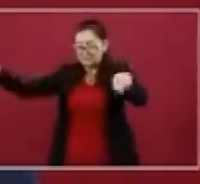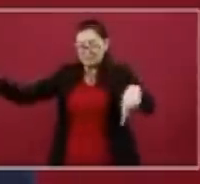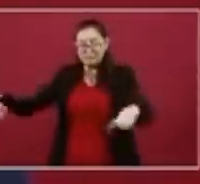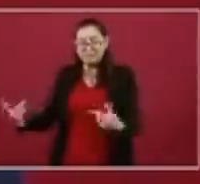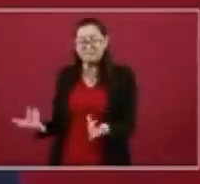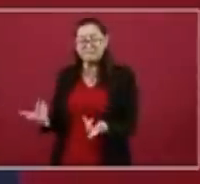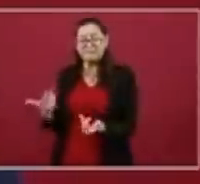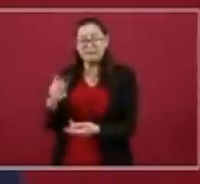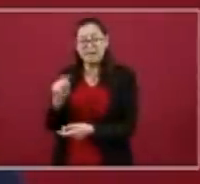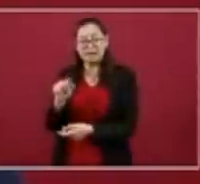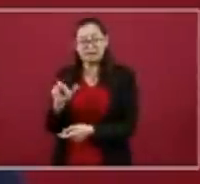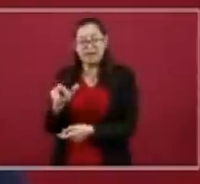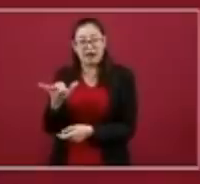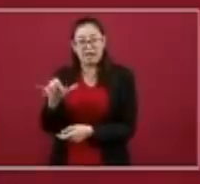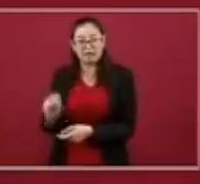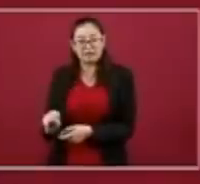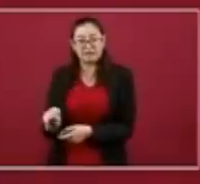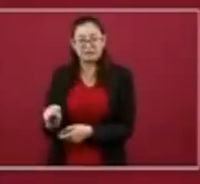La política